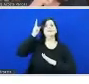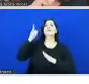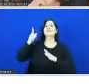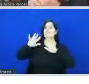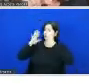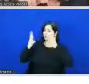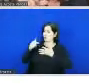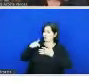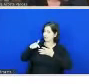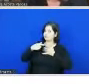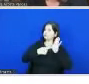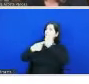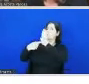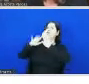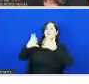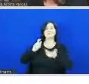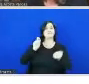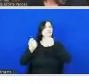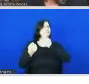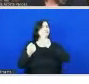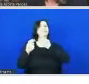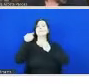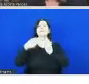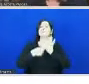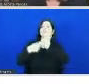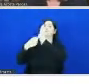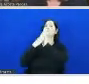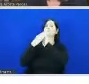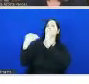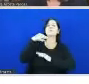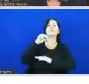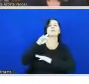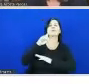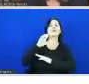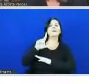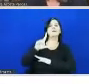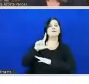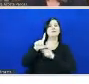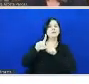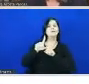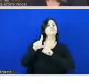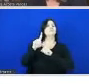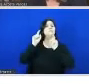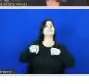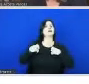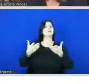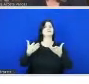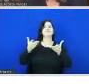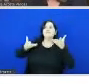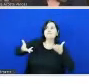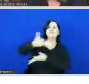manera pone sobre la mesa la necesidad de la interseccionalidad, ha sido un